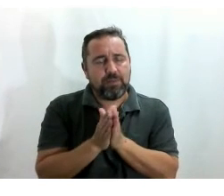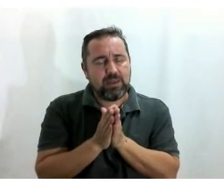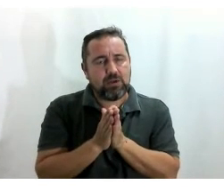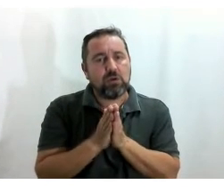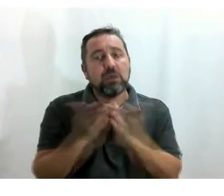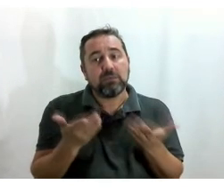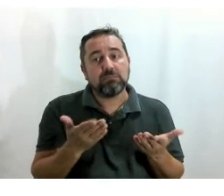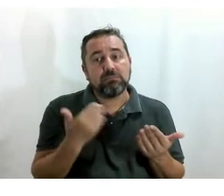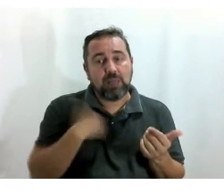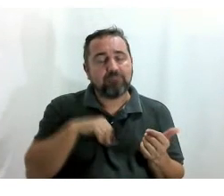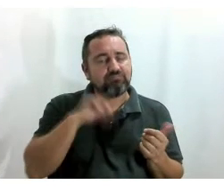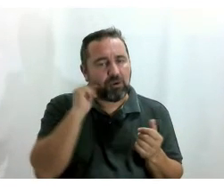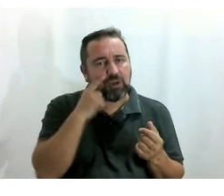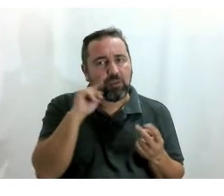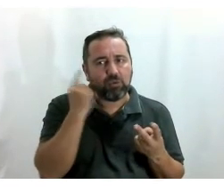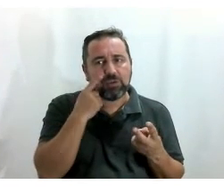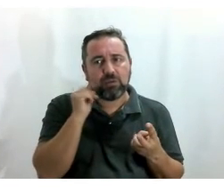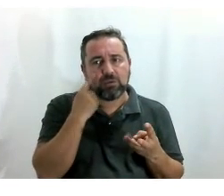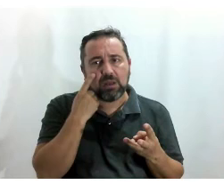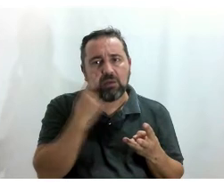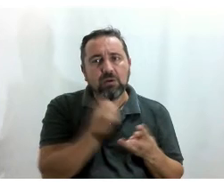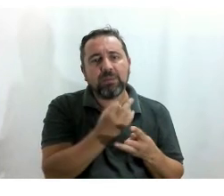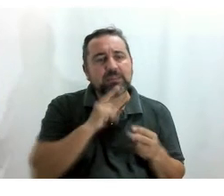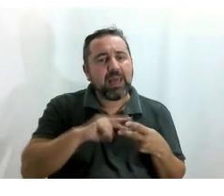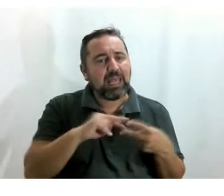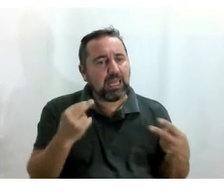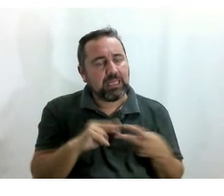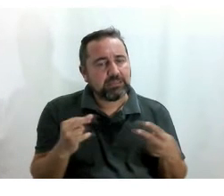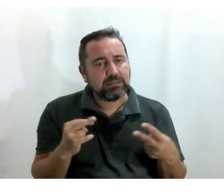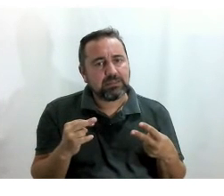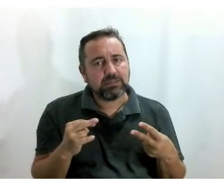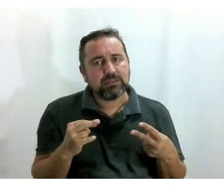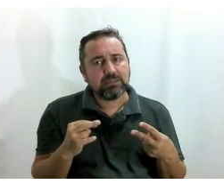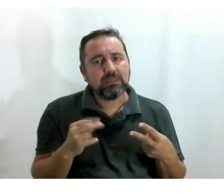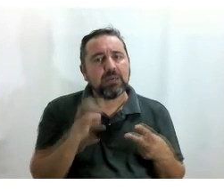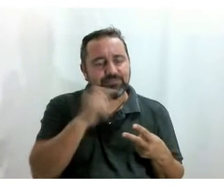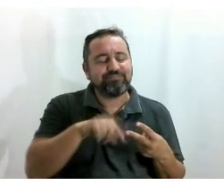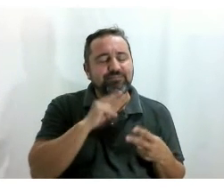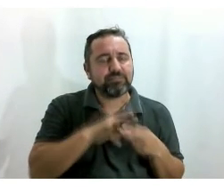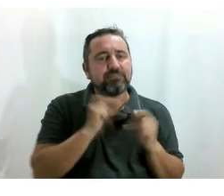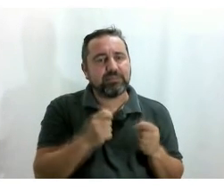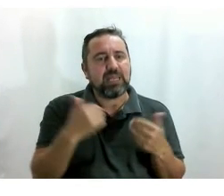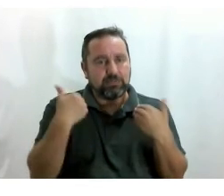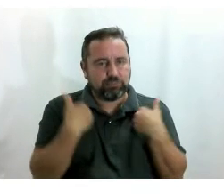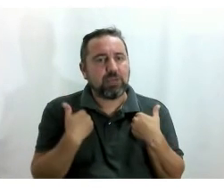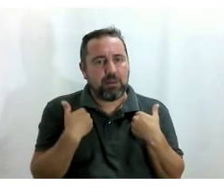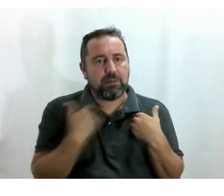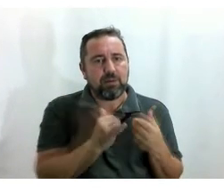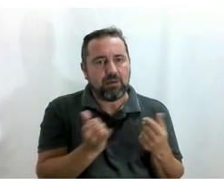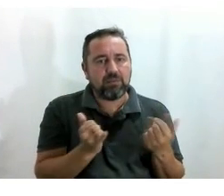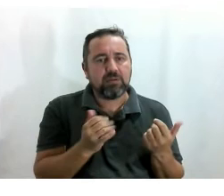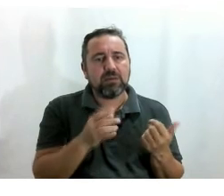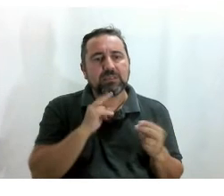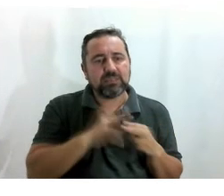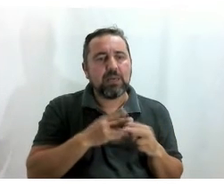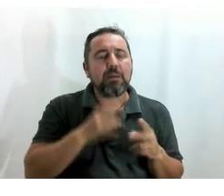donde ya sí se han encontrado una serie de genes que sí que son responsables, ¿no? del